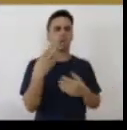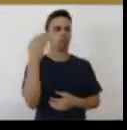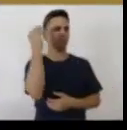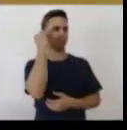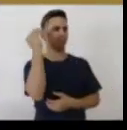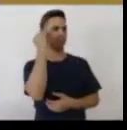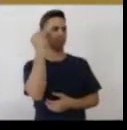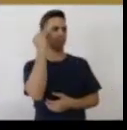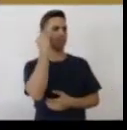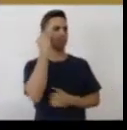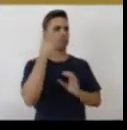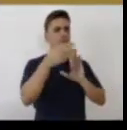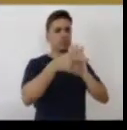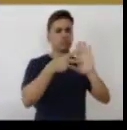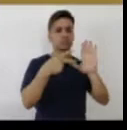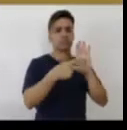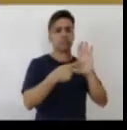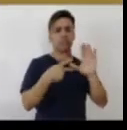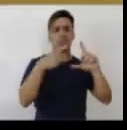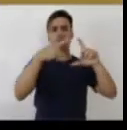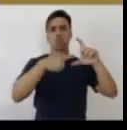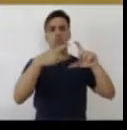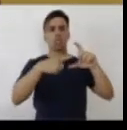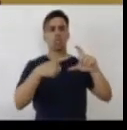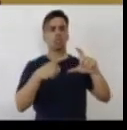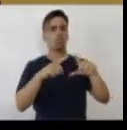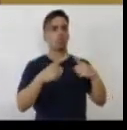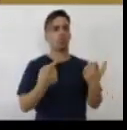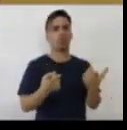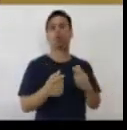de estos temas? Es que estos contenidos